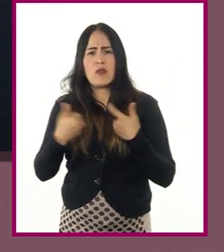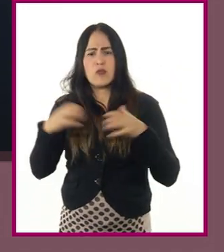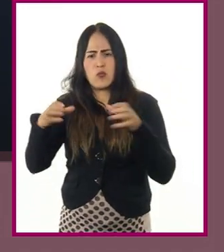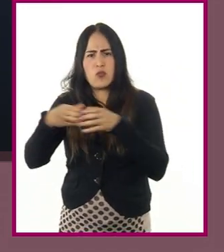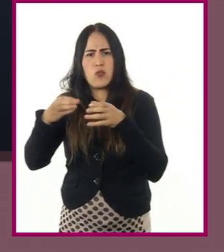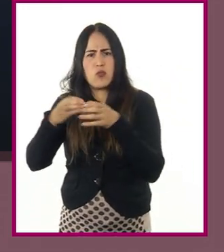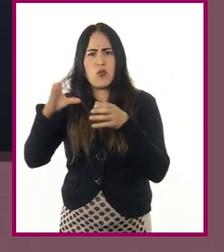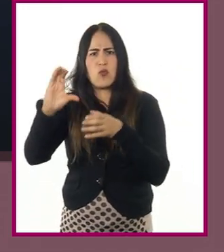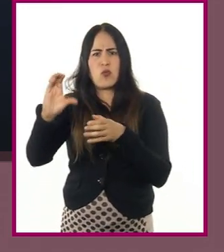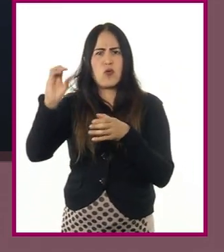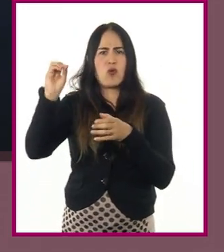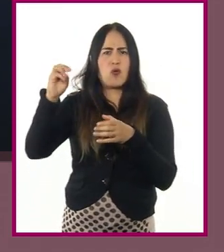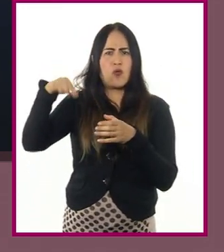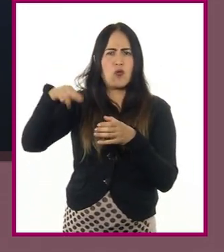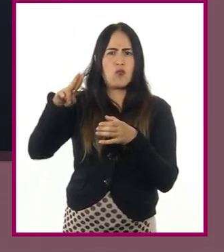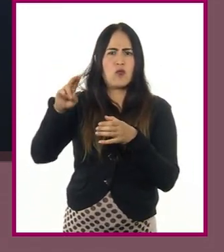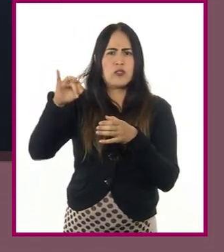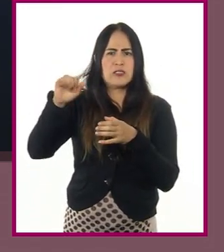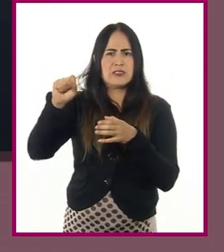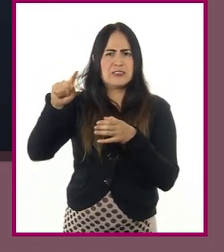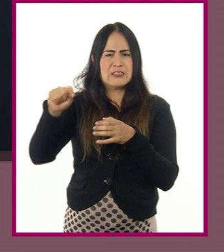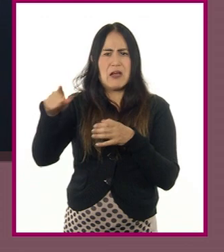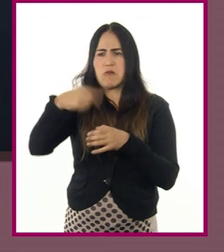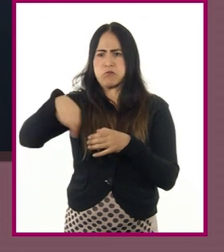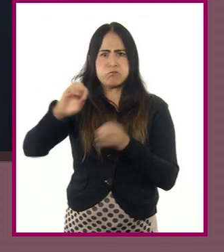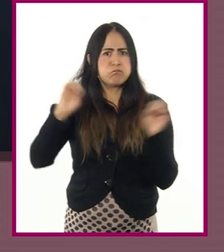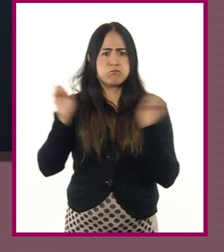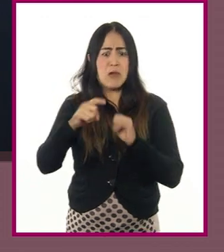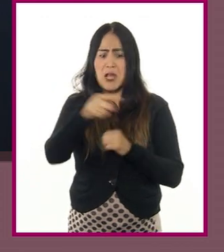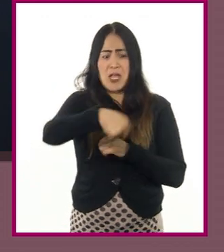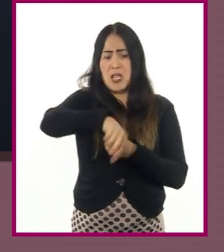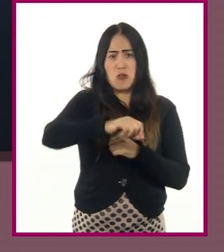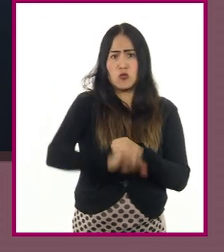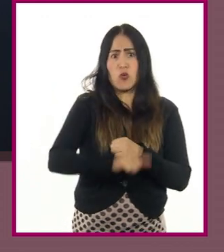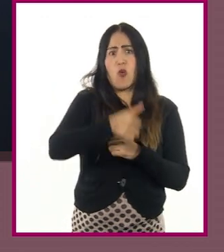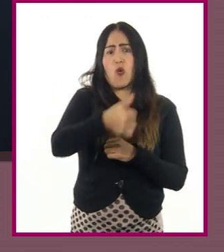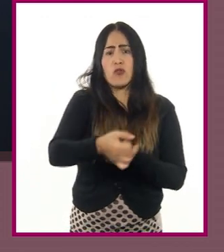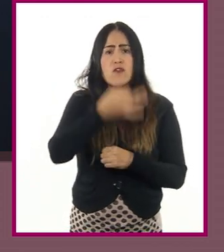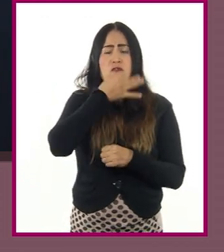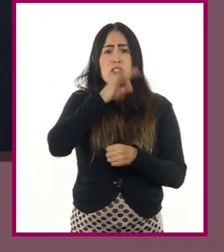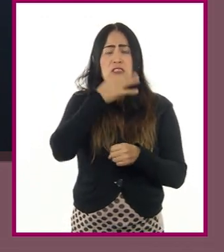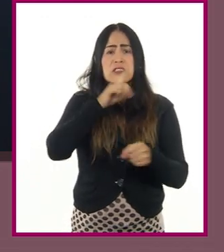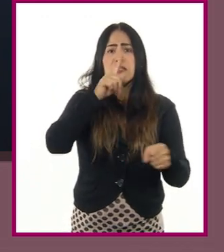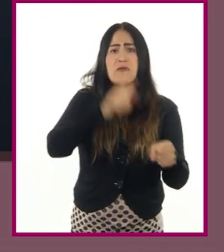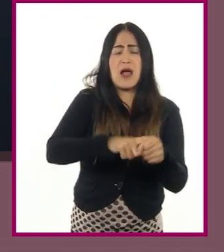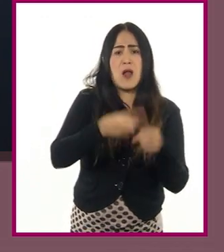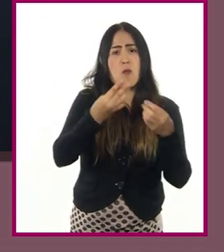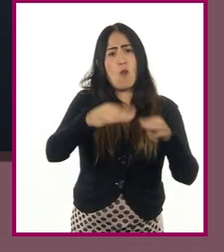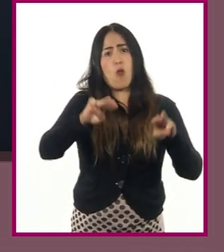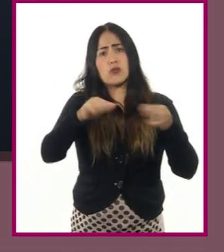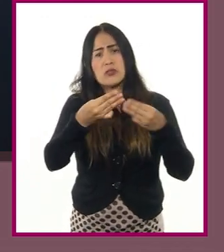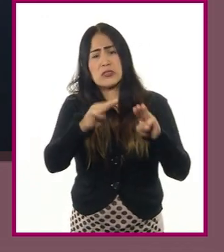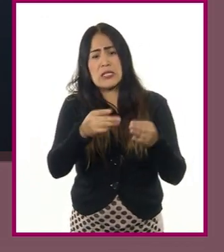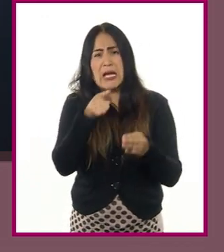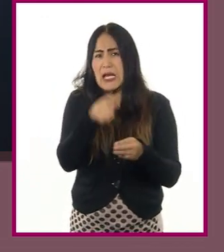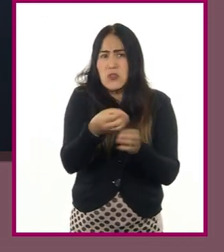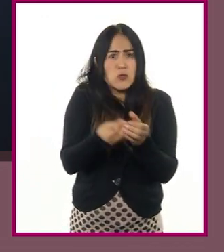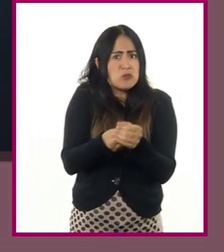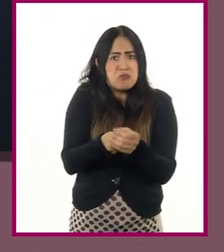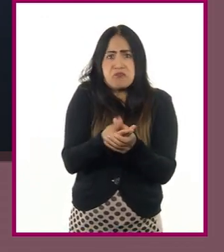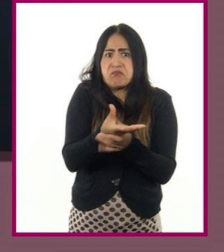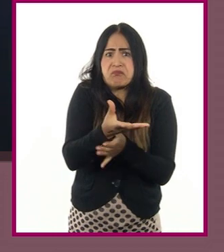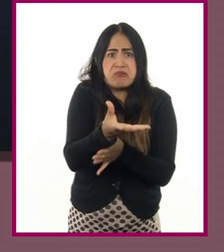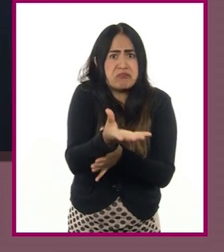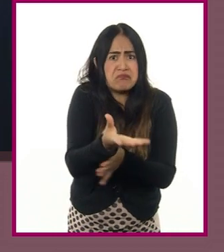muchachos de la Prepa 1 y la Prepa 3, que tienen un festival musical en San Ildefonso y que están saliendo del